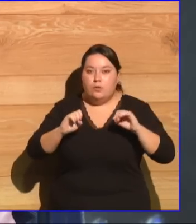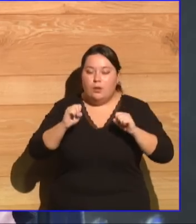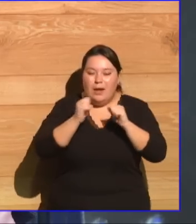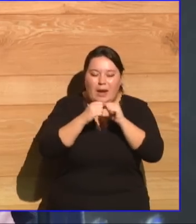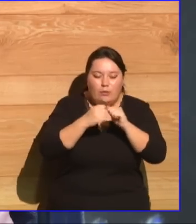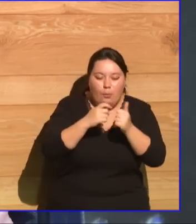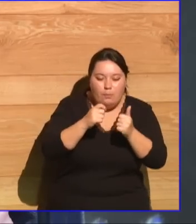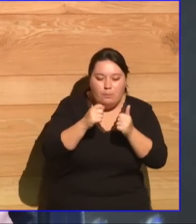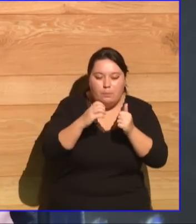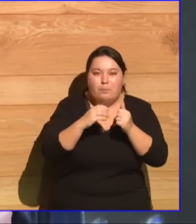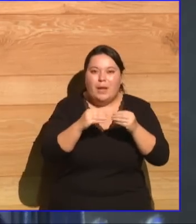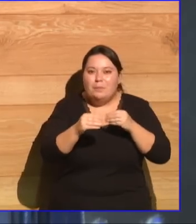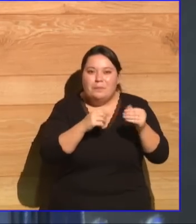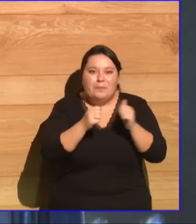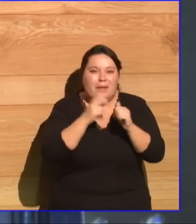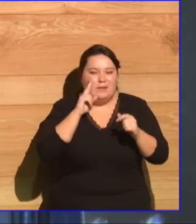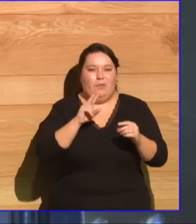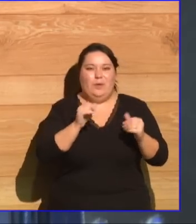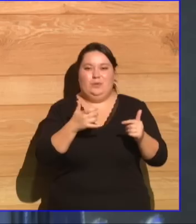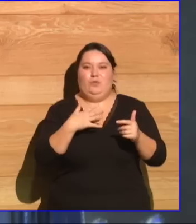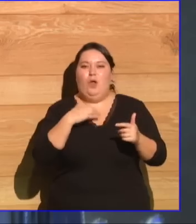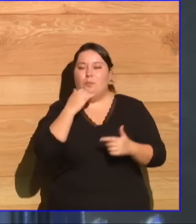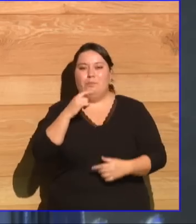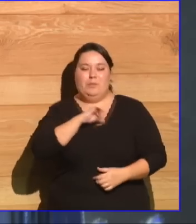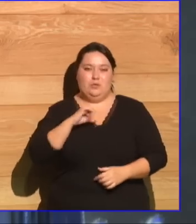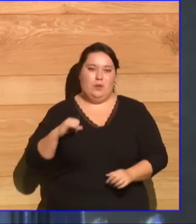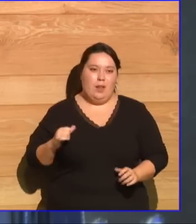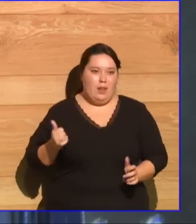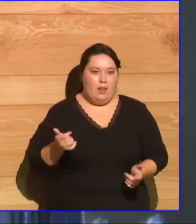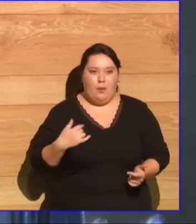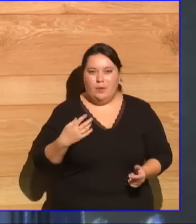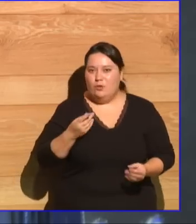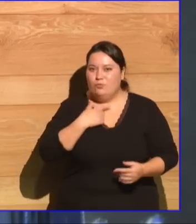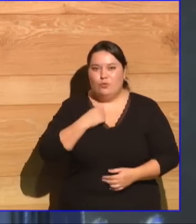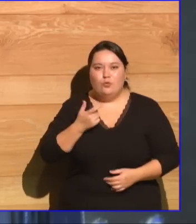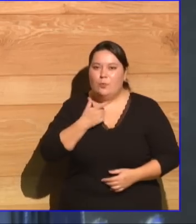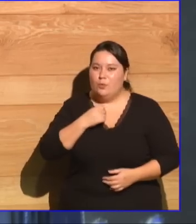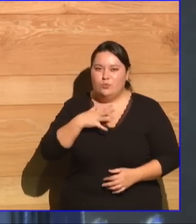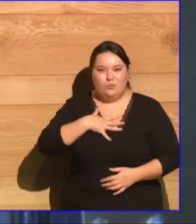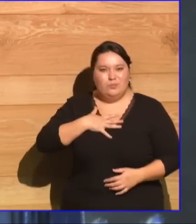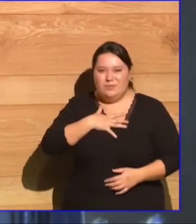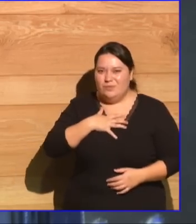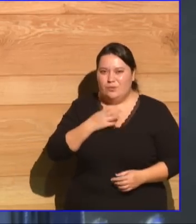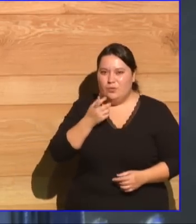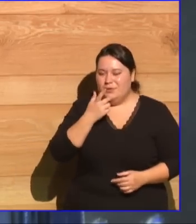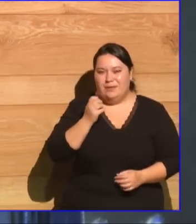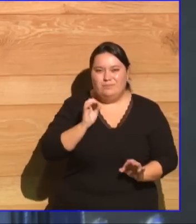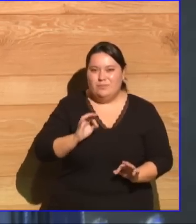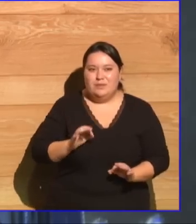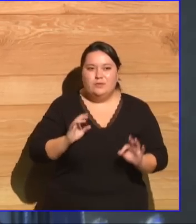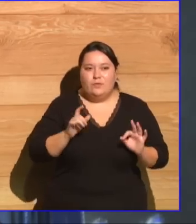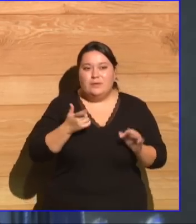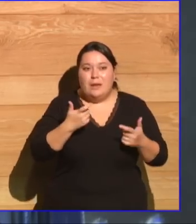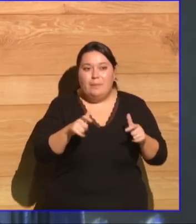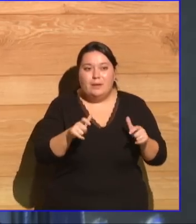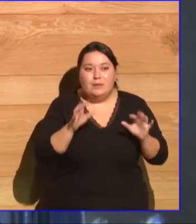y sé que si alguien toca un... Y bueno, y eso es algo personal. Yo no me muevo tan cómodo por alguna razón en esta película. Así que en la